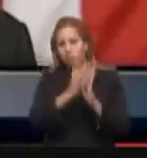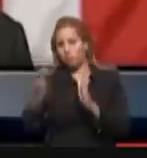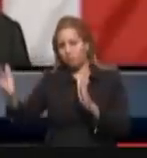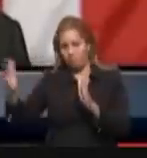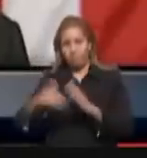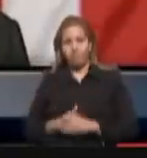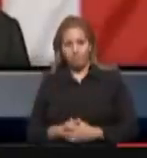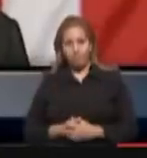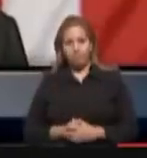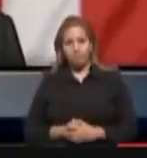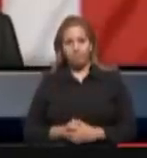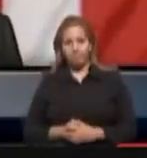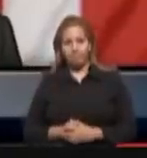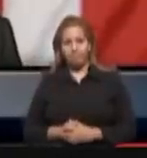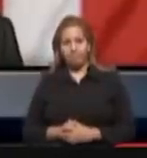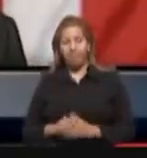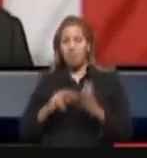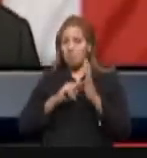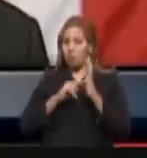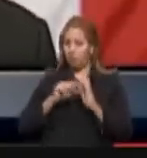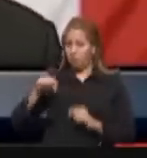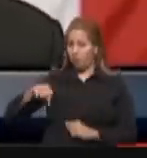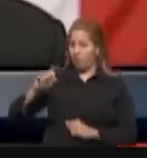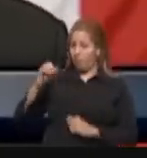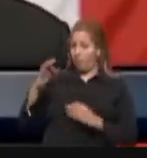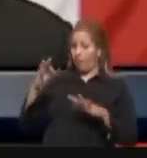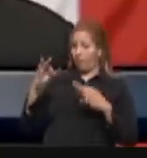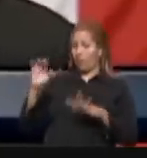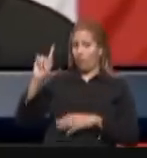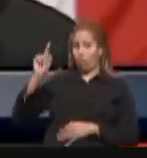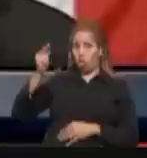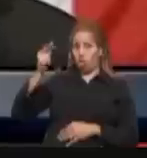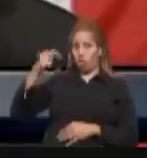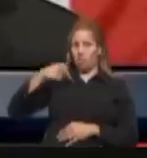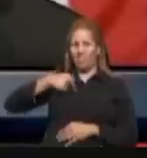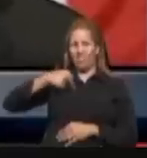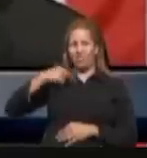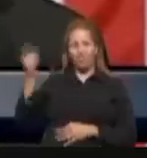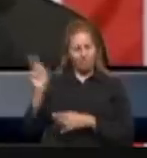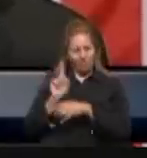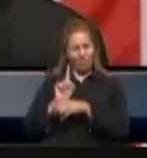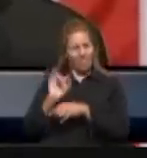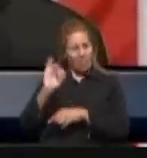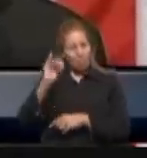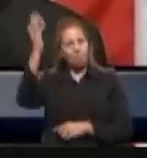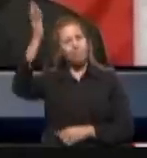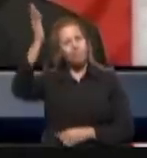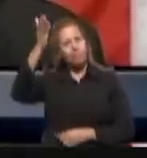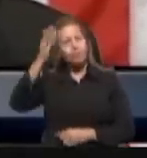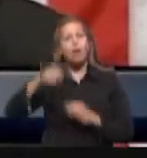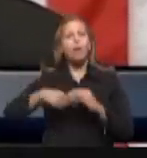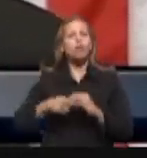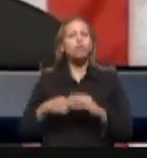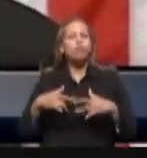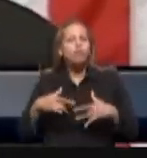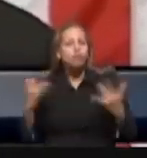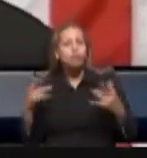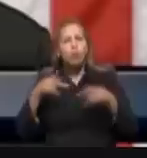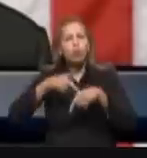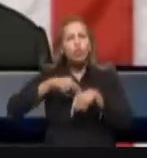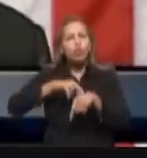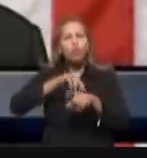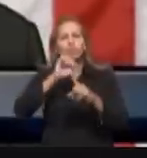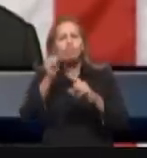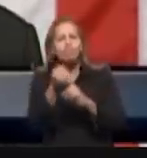siguiente. El 1 de febrero de este año les presenté el mensaje sobre la situación del Estado, en el cual